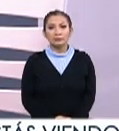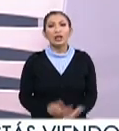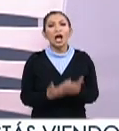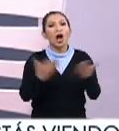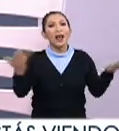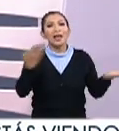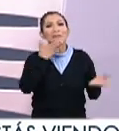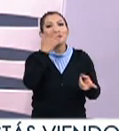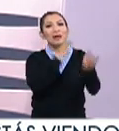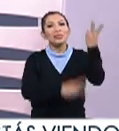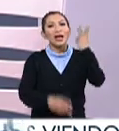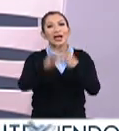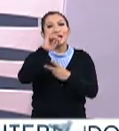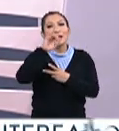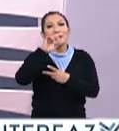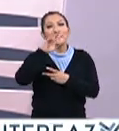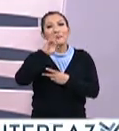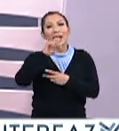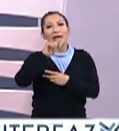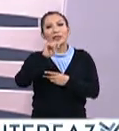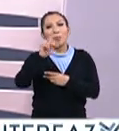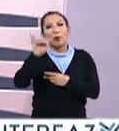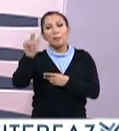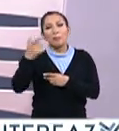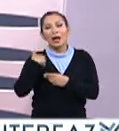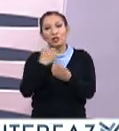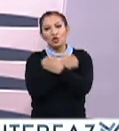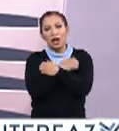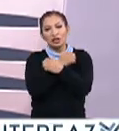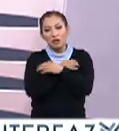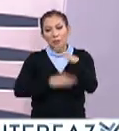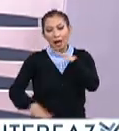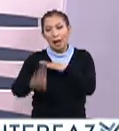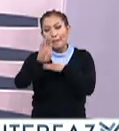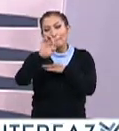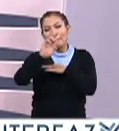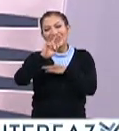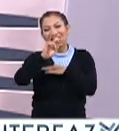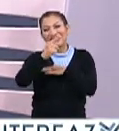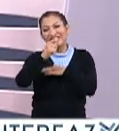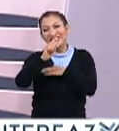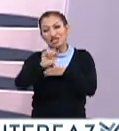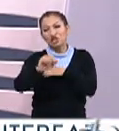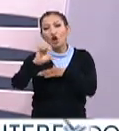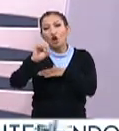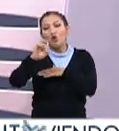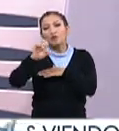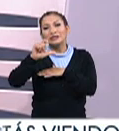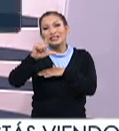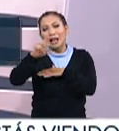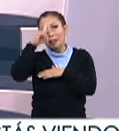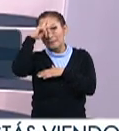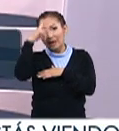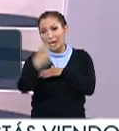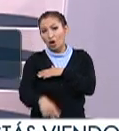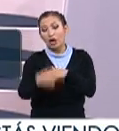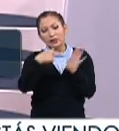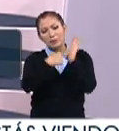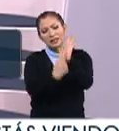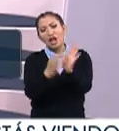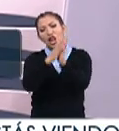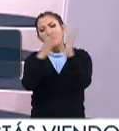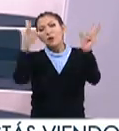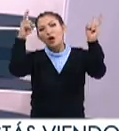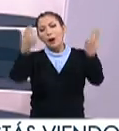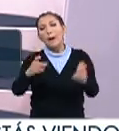Ahora damos la bienvenida a Ivette Pompa, directora de Educación Básica del British Council México. Ella nos viene a platicar sobre la presentación del